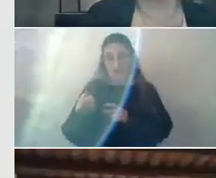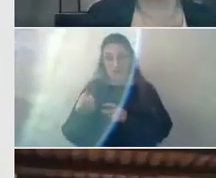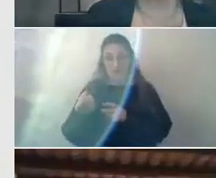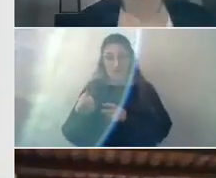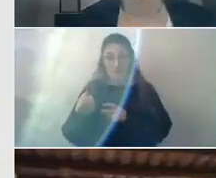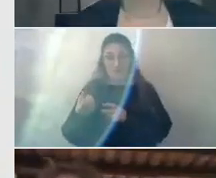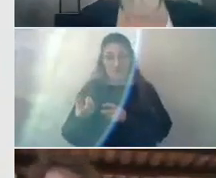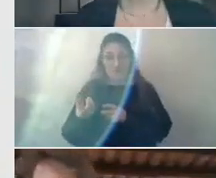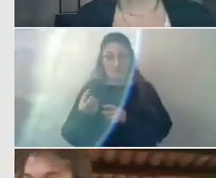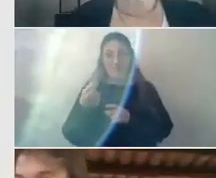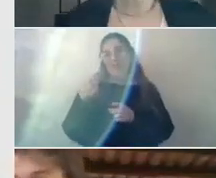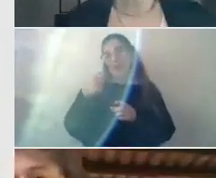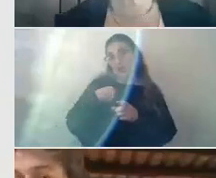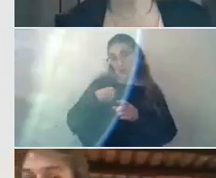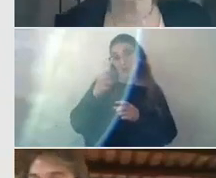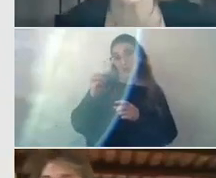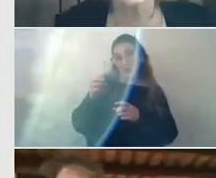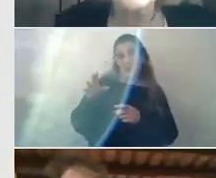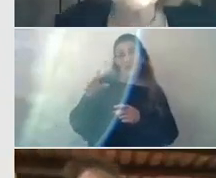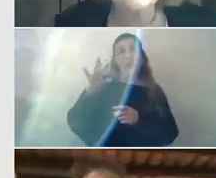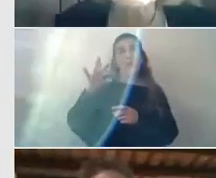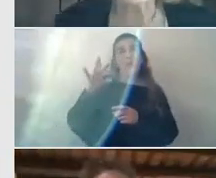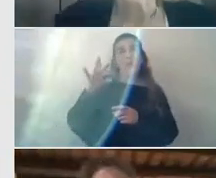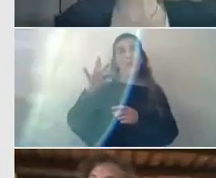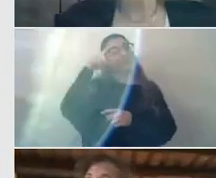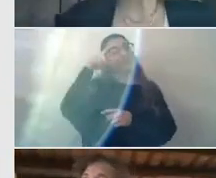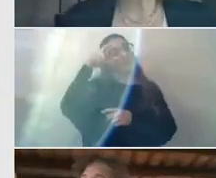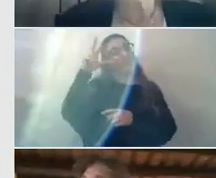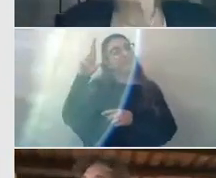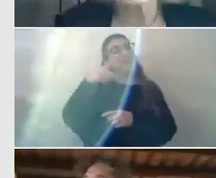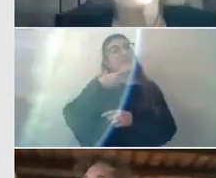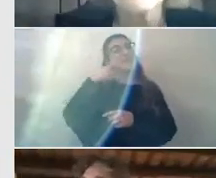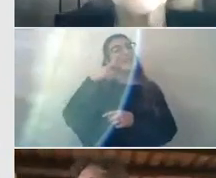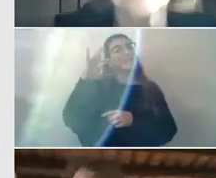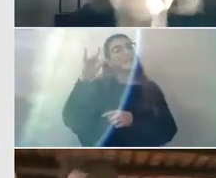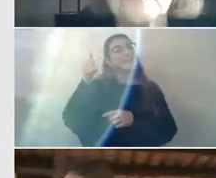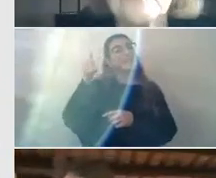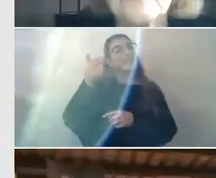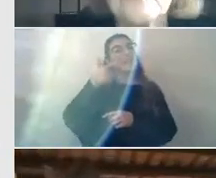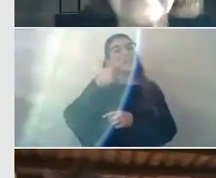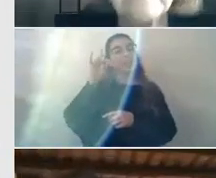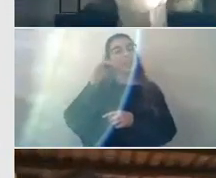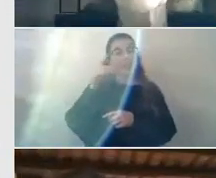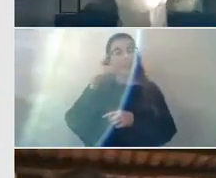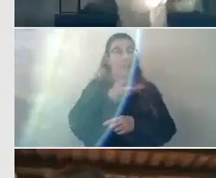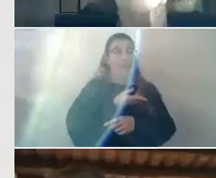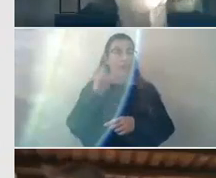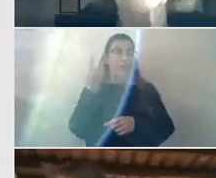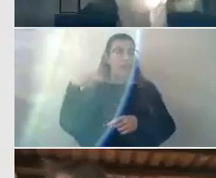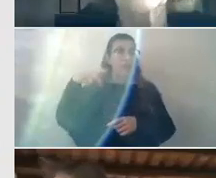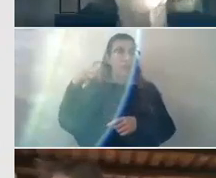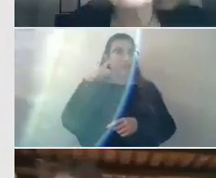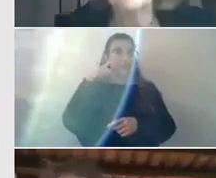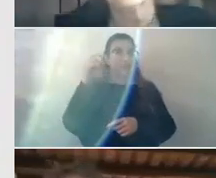nosotros vamos a llamar diversidad funcional y las barreras debidas a la actitud y al entorno